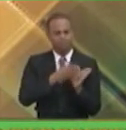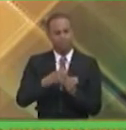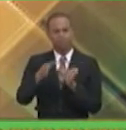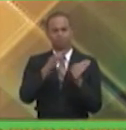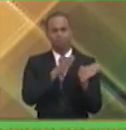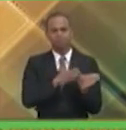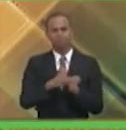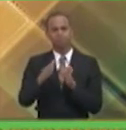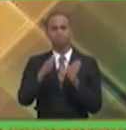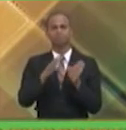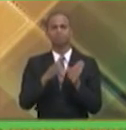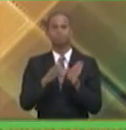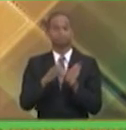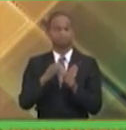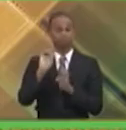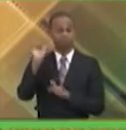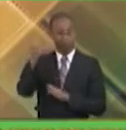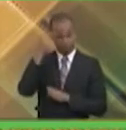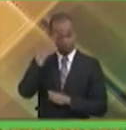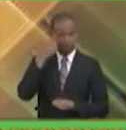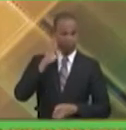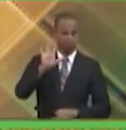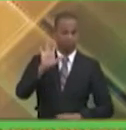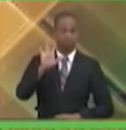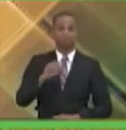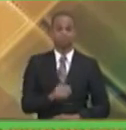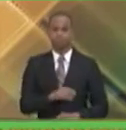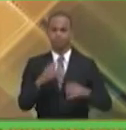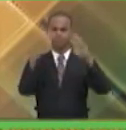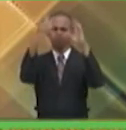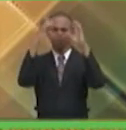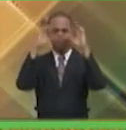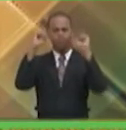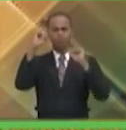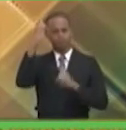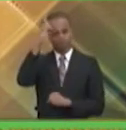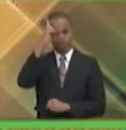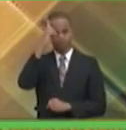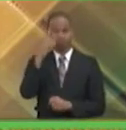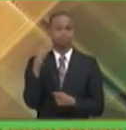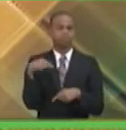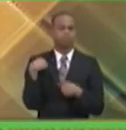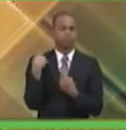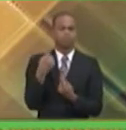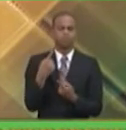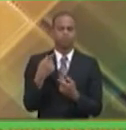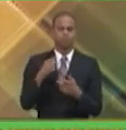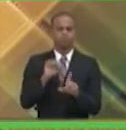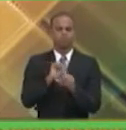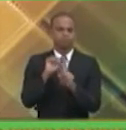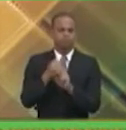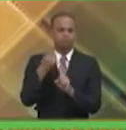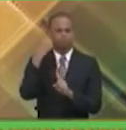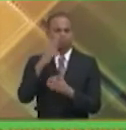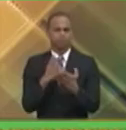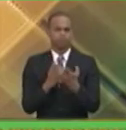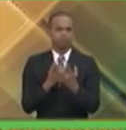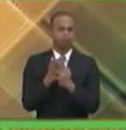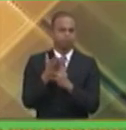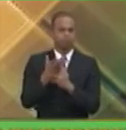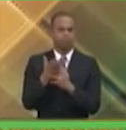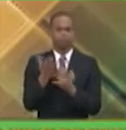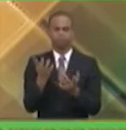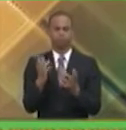de gobierno. El presidente Danilo Medina ha estado creando condiciones para el acceso